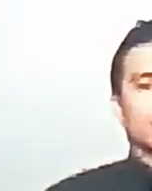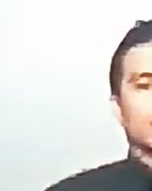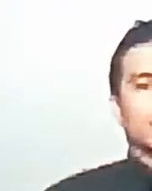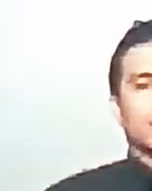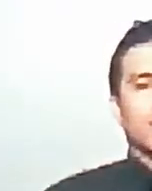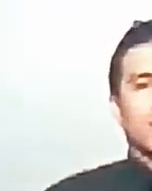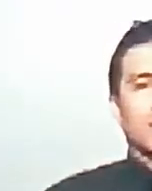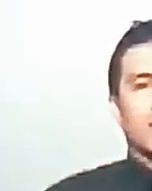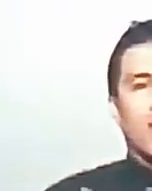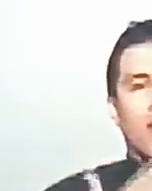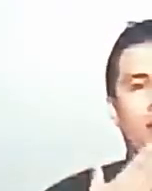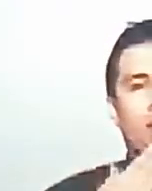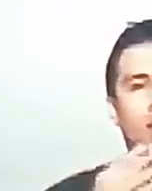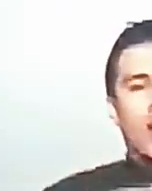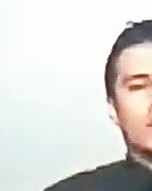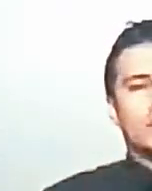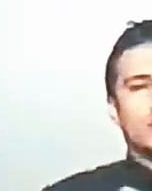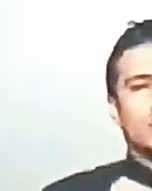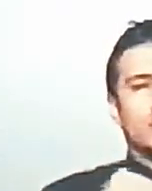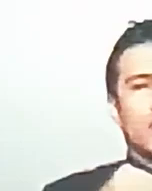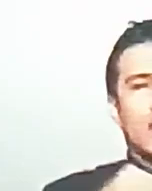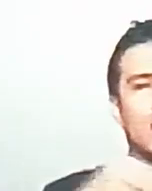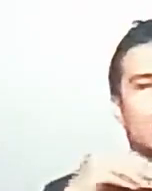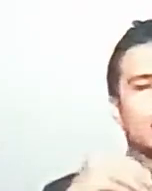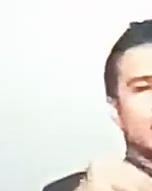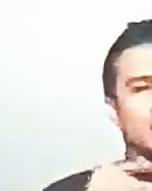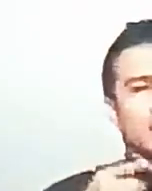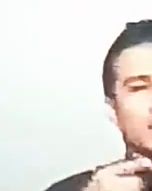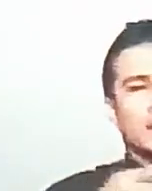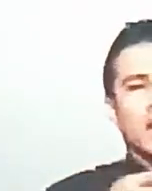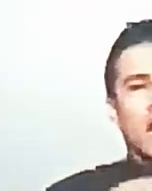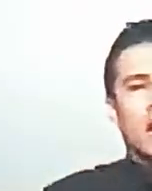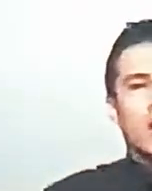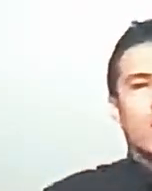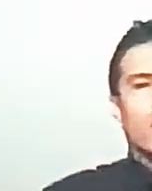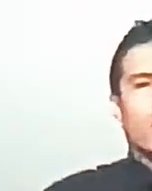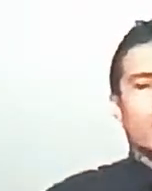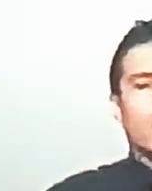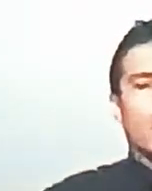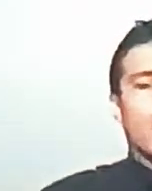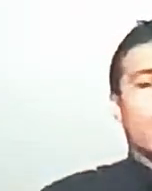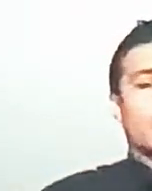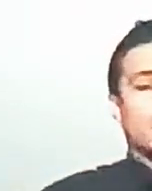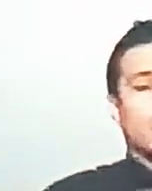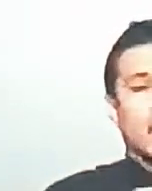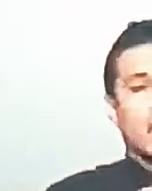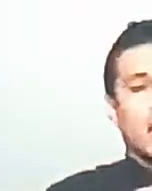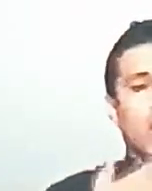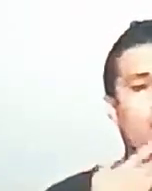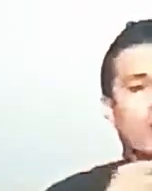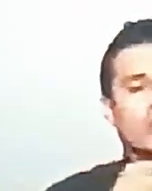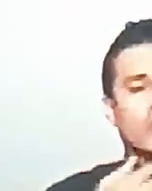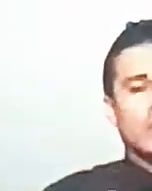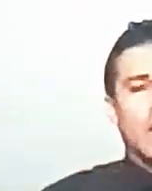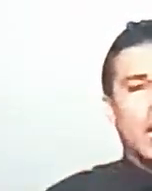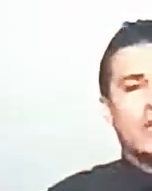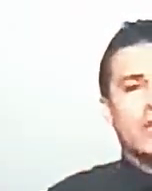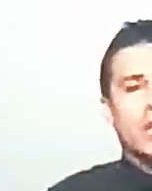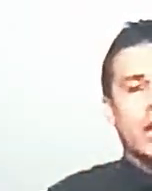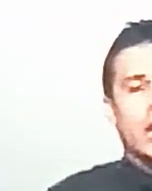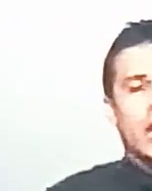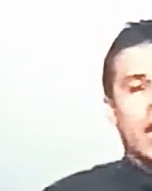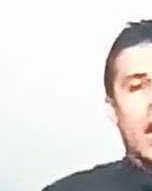son las principales actividades productivas que sostienen a la provincia del Guayas actualmente? ¿Y de qué manera apoyará especialmente al sector